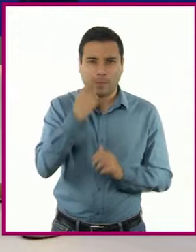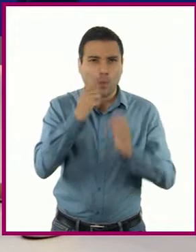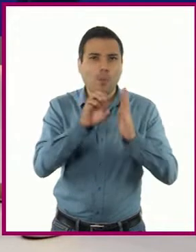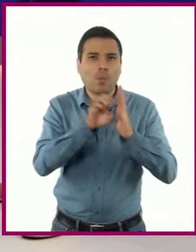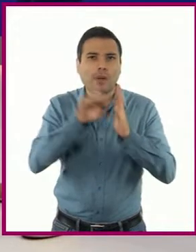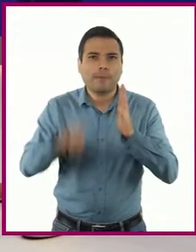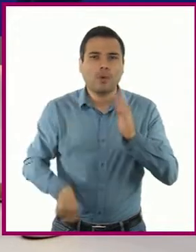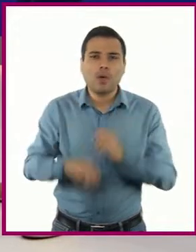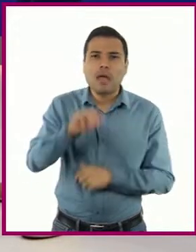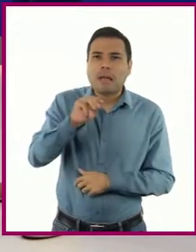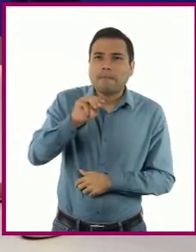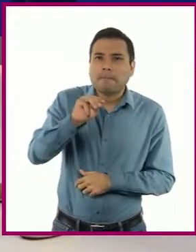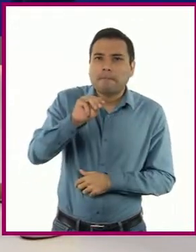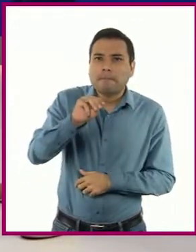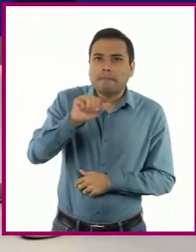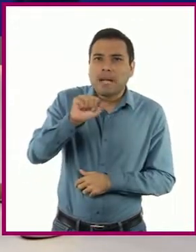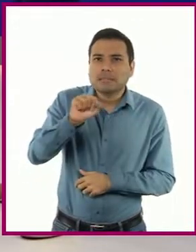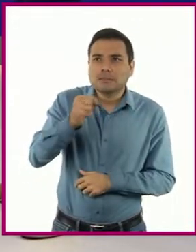más?